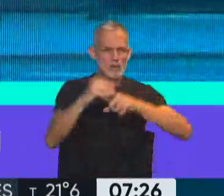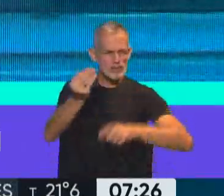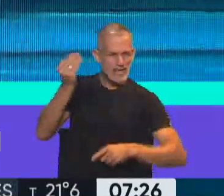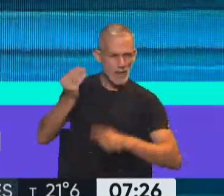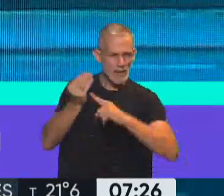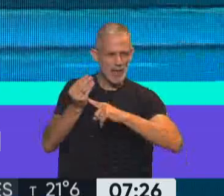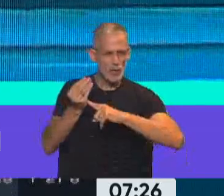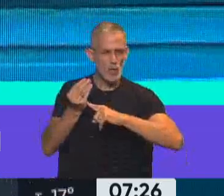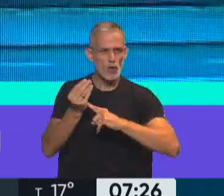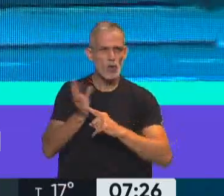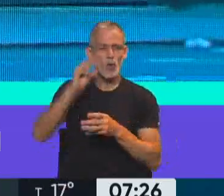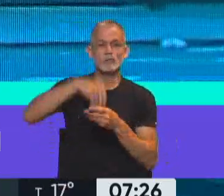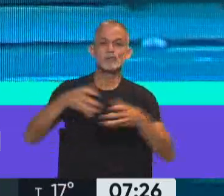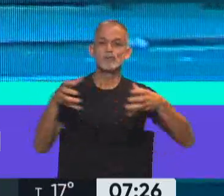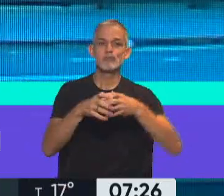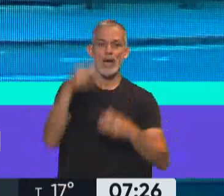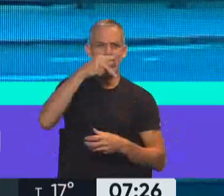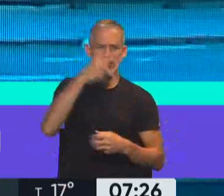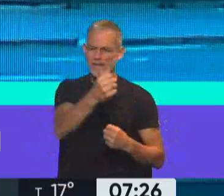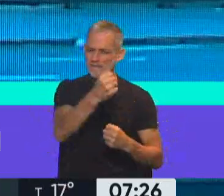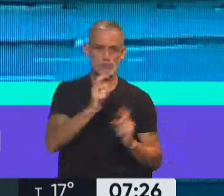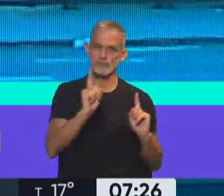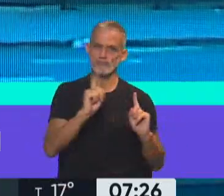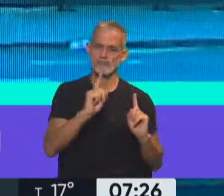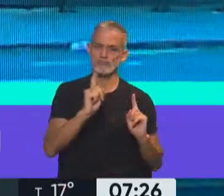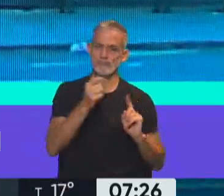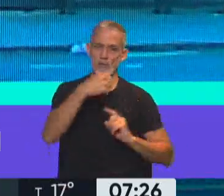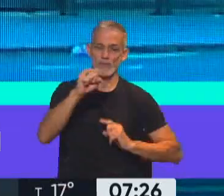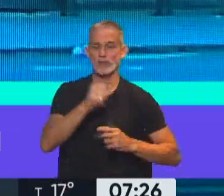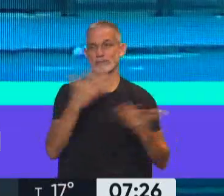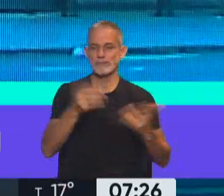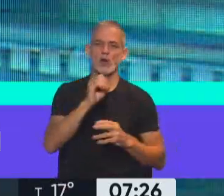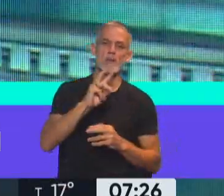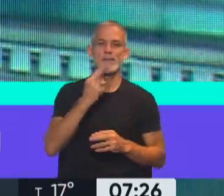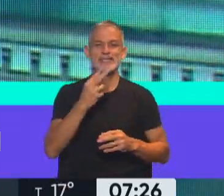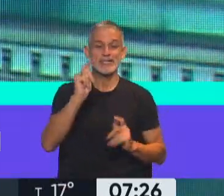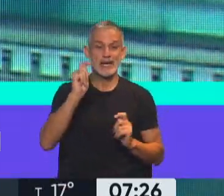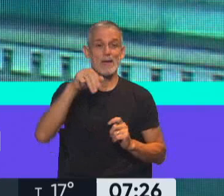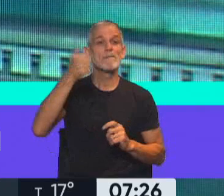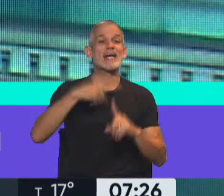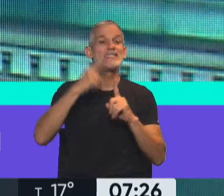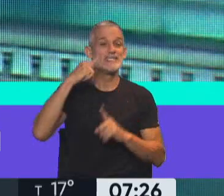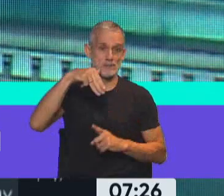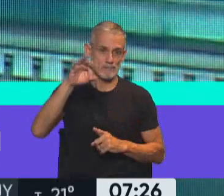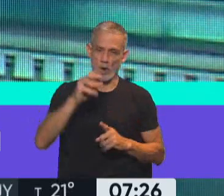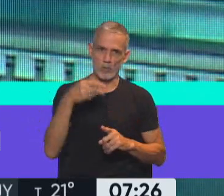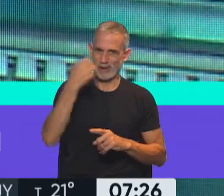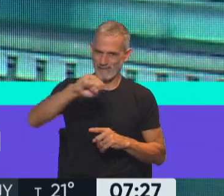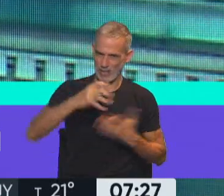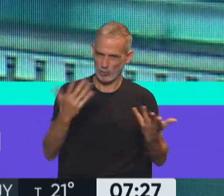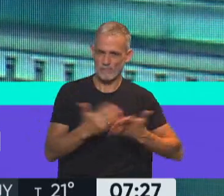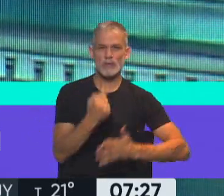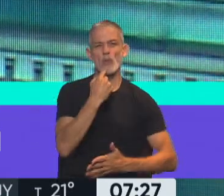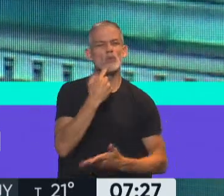pasado no participó el sector del kirchnerismo duro el nombre le ponemos nombre y apellidos máximo kirchner exacto las dudas siguen